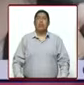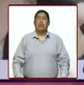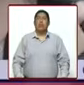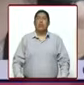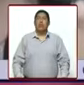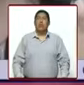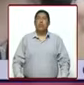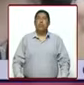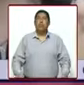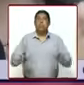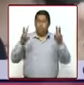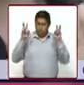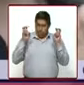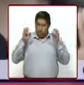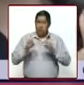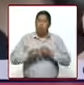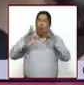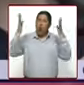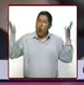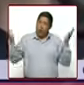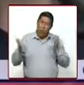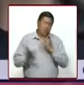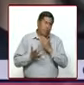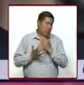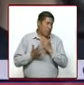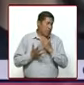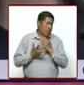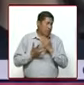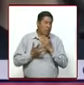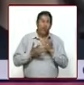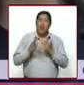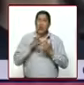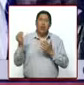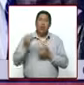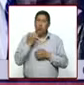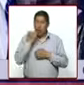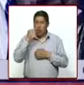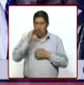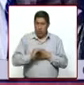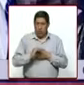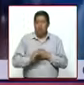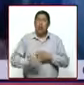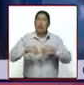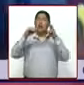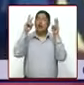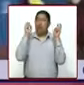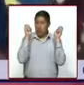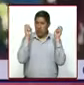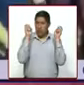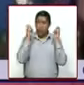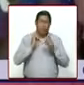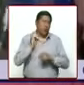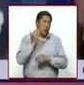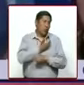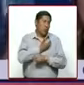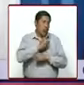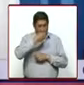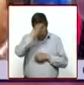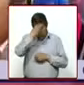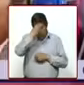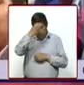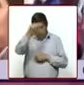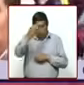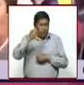Este es un tema sumamente delicado. Está de por medio una menor. Este es un tema que desde nuestro punto de vista